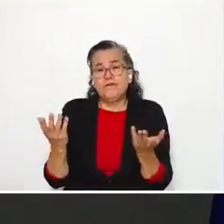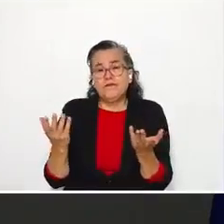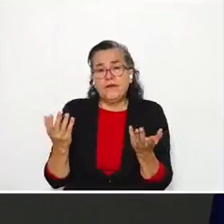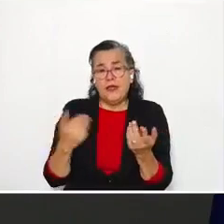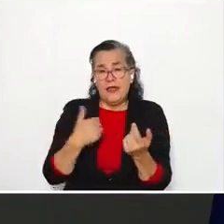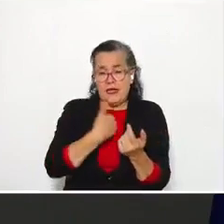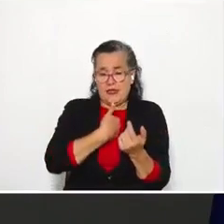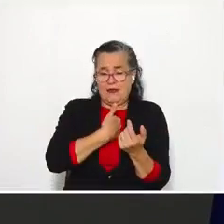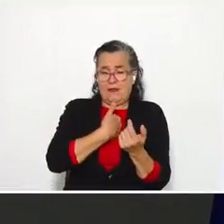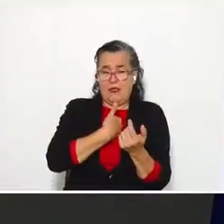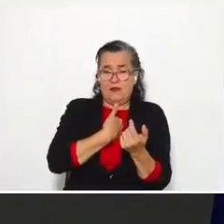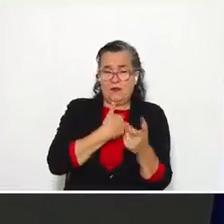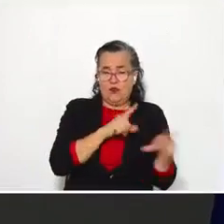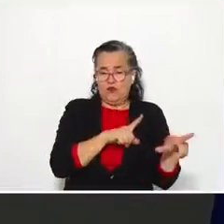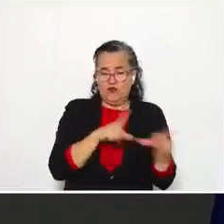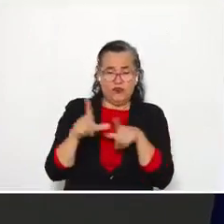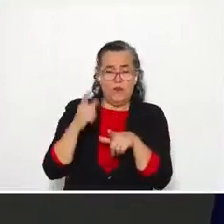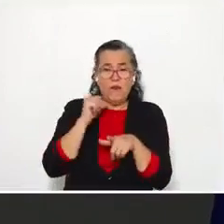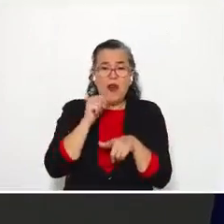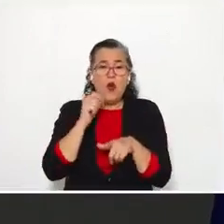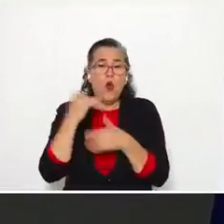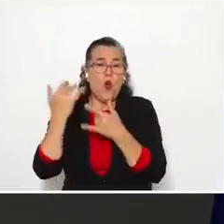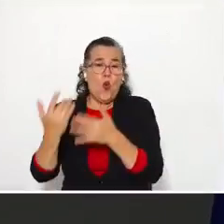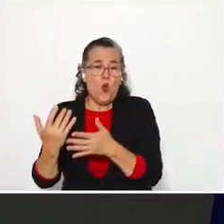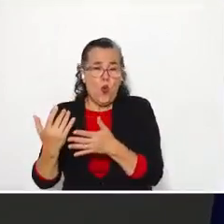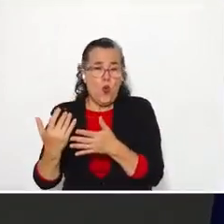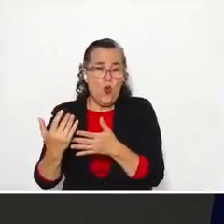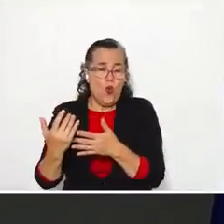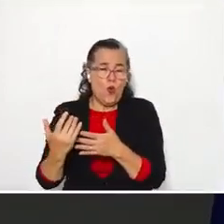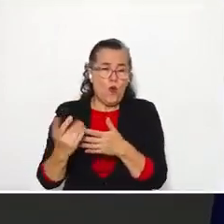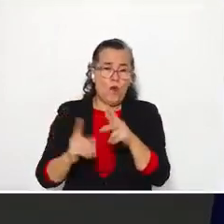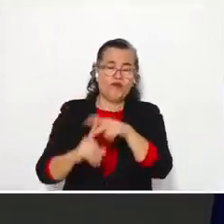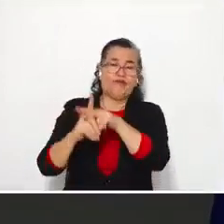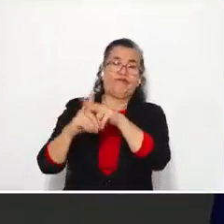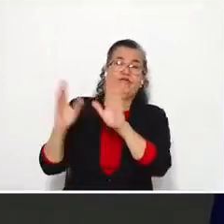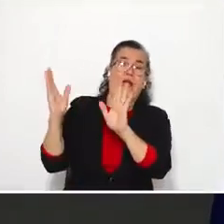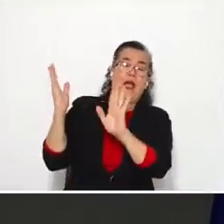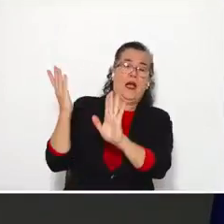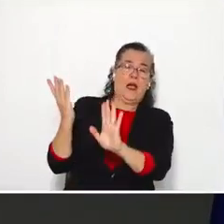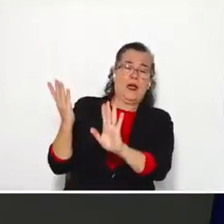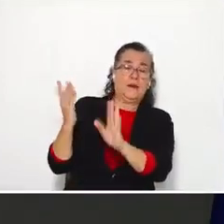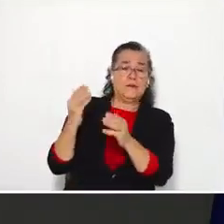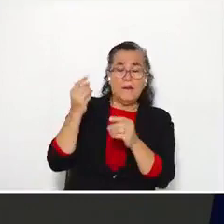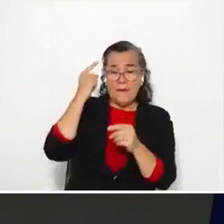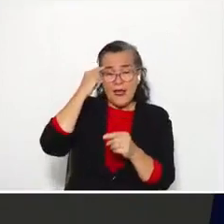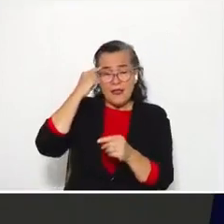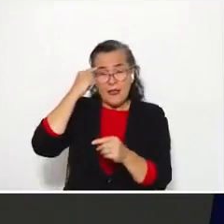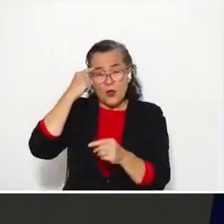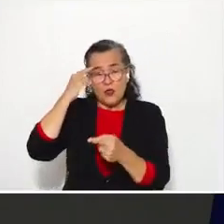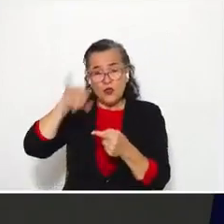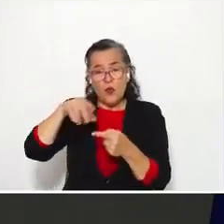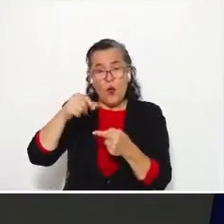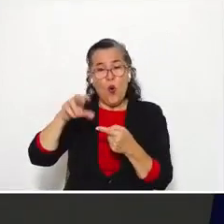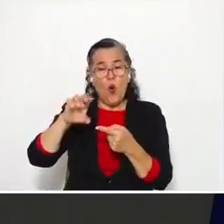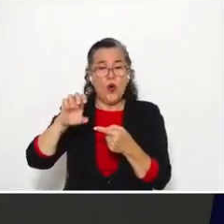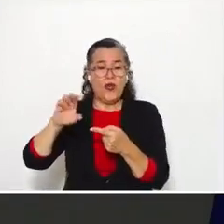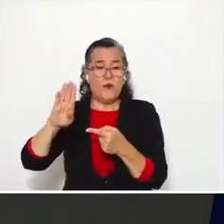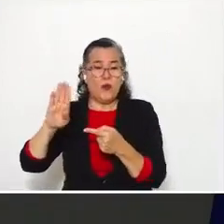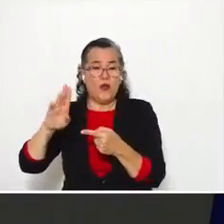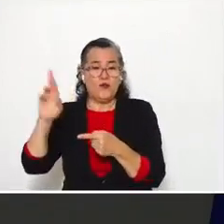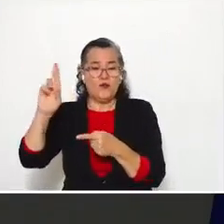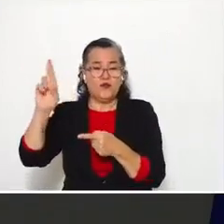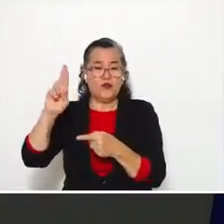prepararse para lo imprevisible. Para algunos pensadores de la educación superior, como Jorge Broveto, que fuera rector